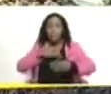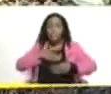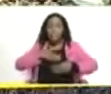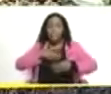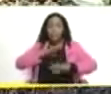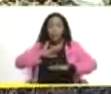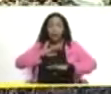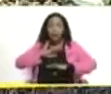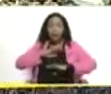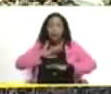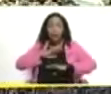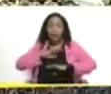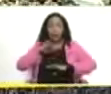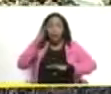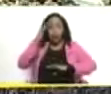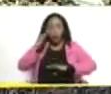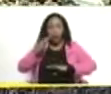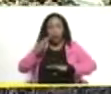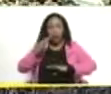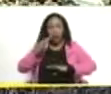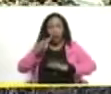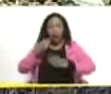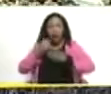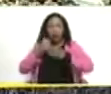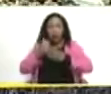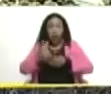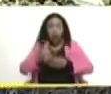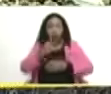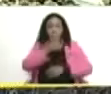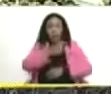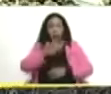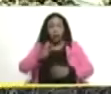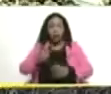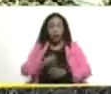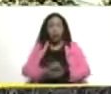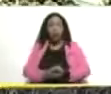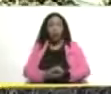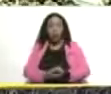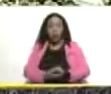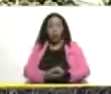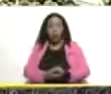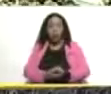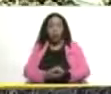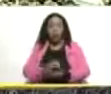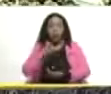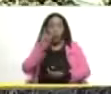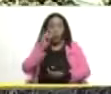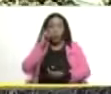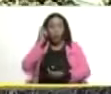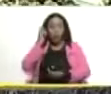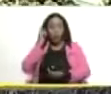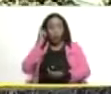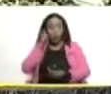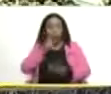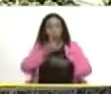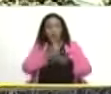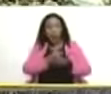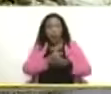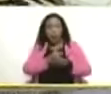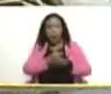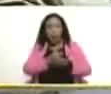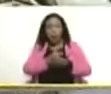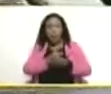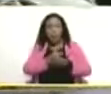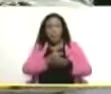militar, el bienestar del soldado, el bienestar del hombre, de la mujer de armas, el bienestar de la